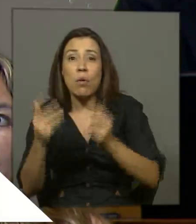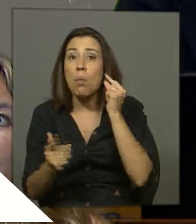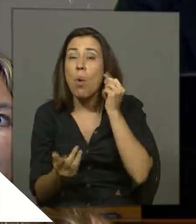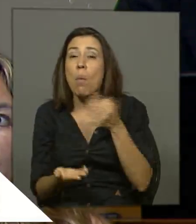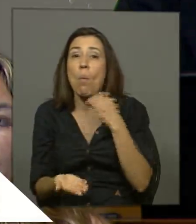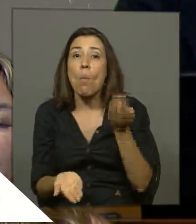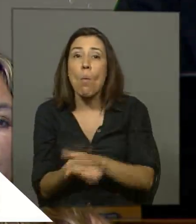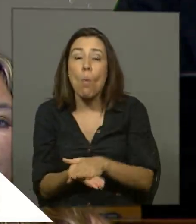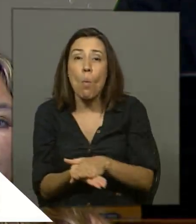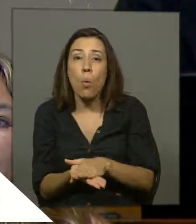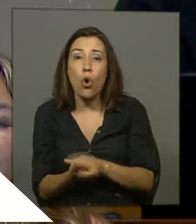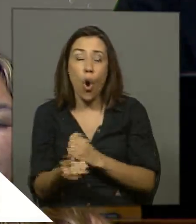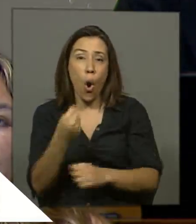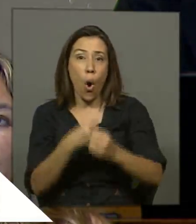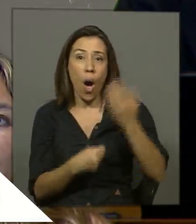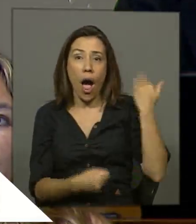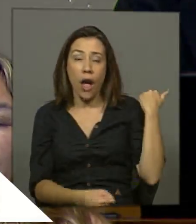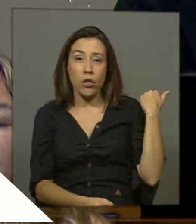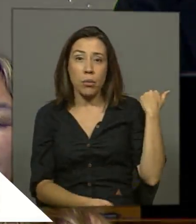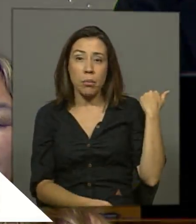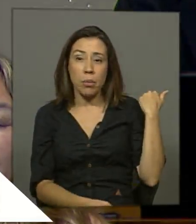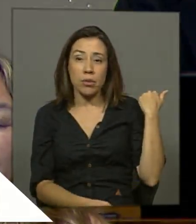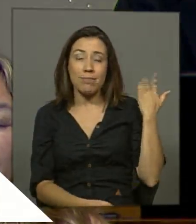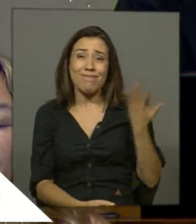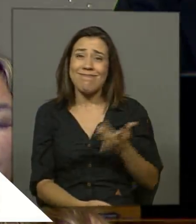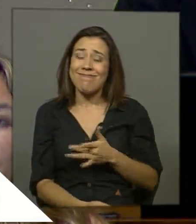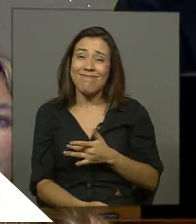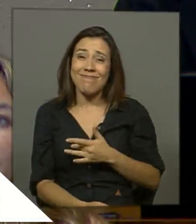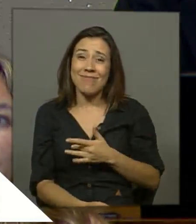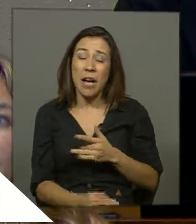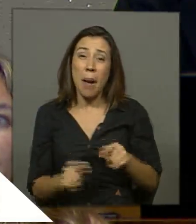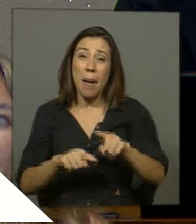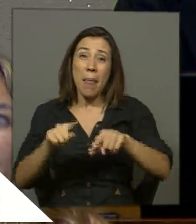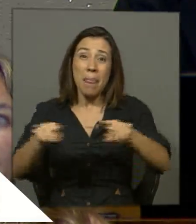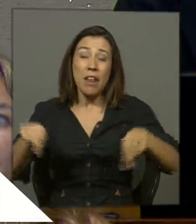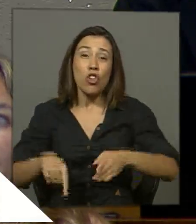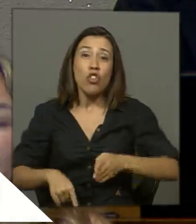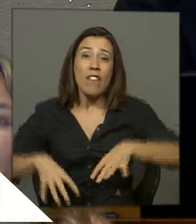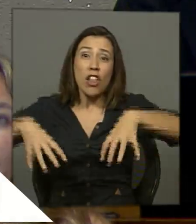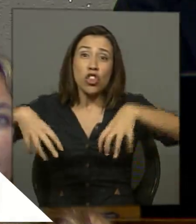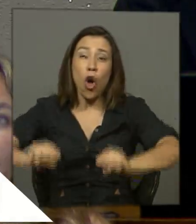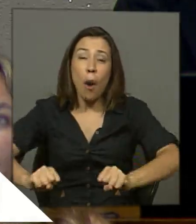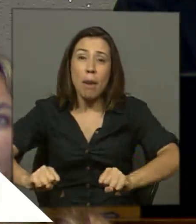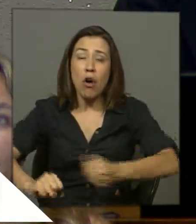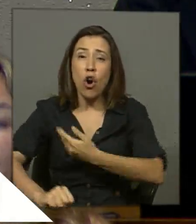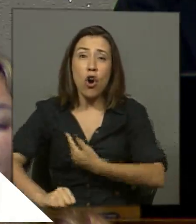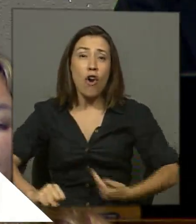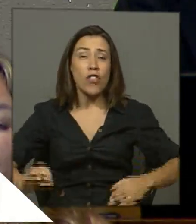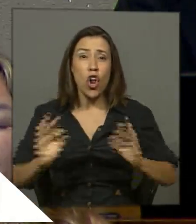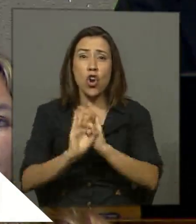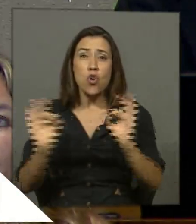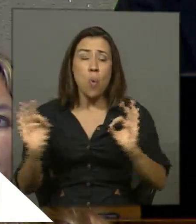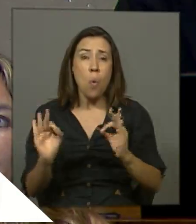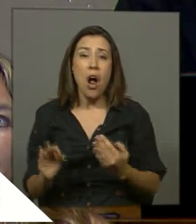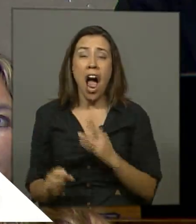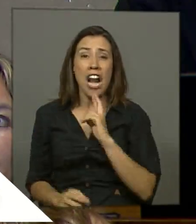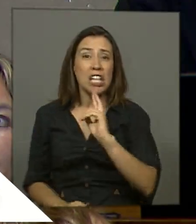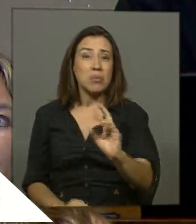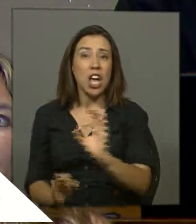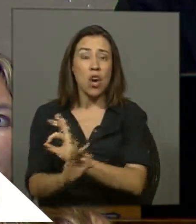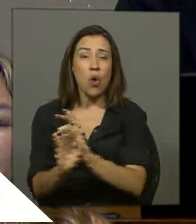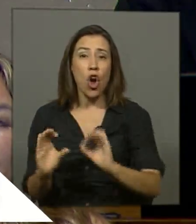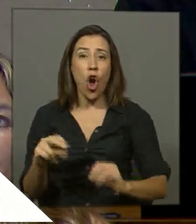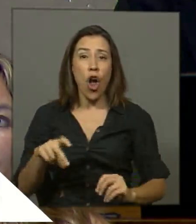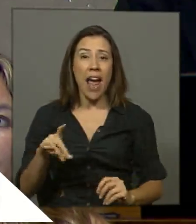falleció el año pasado Y lamentablemente su parcela sigue tomada y el gobierno nunca le dio respuesta la